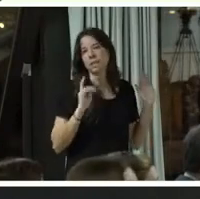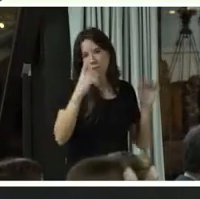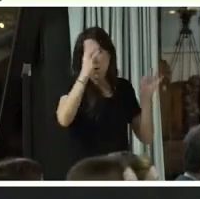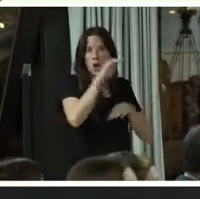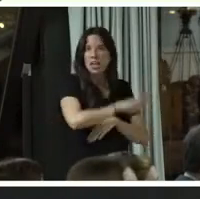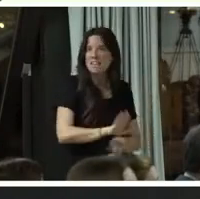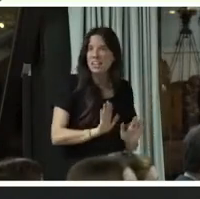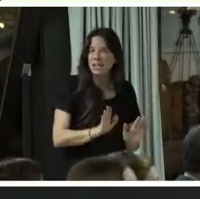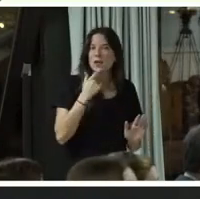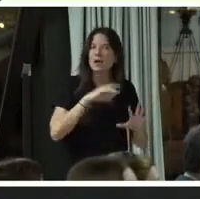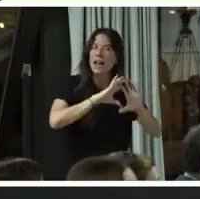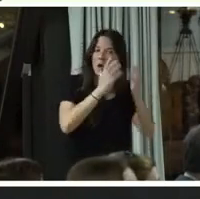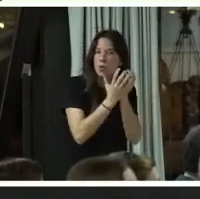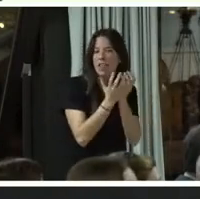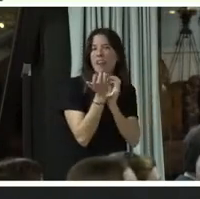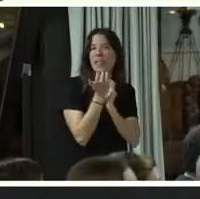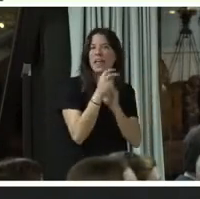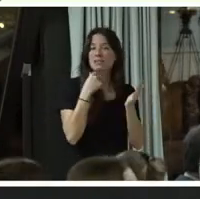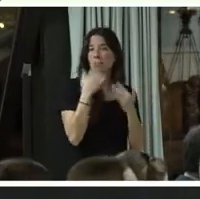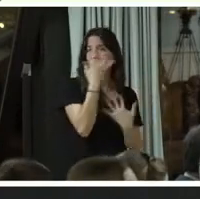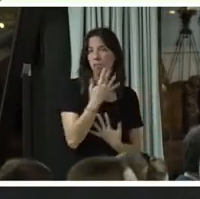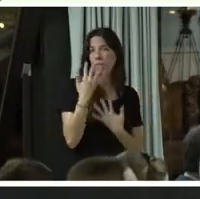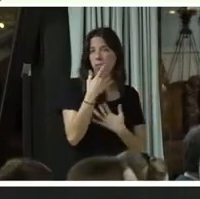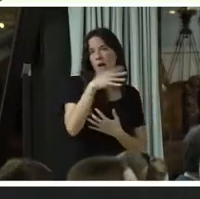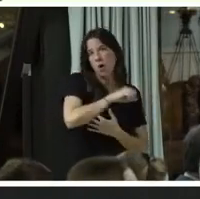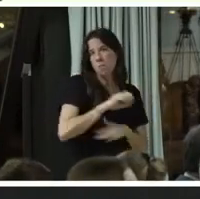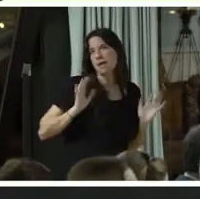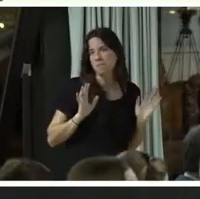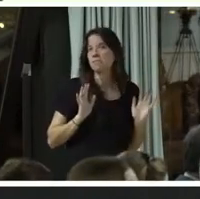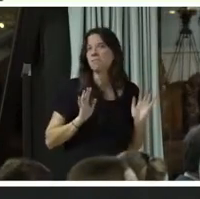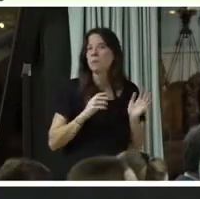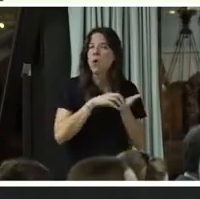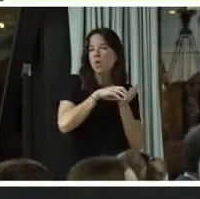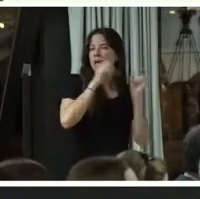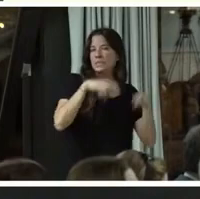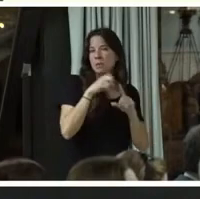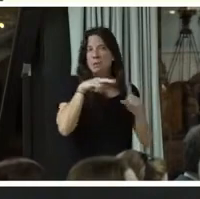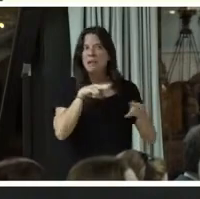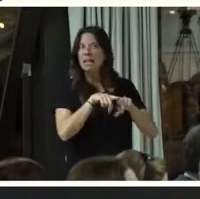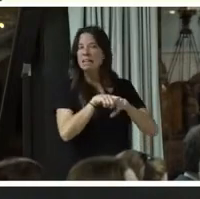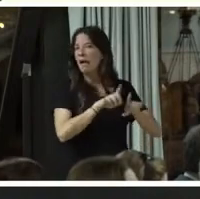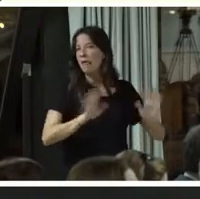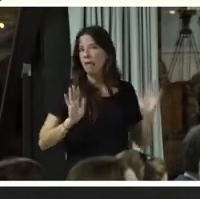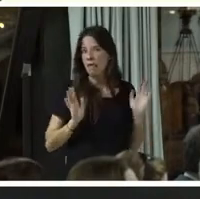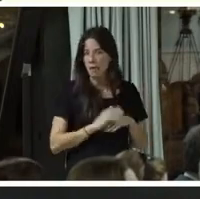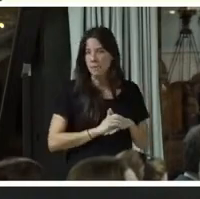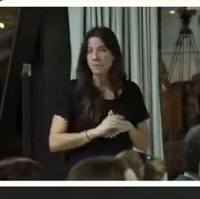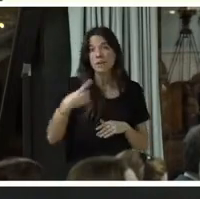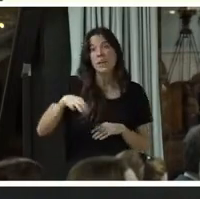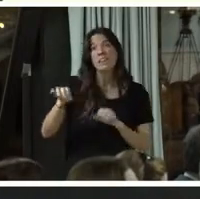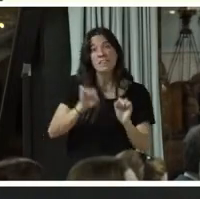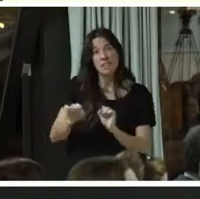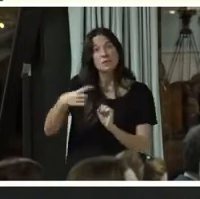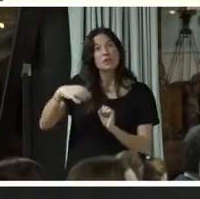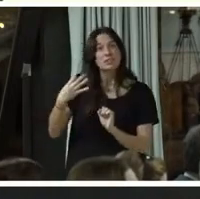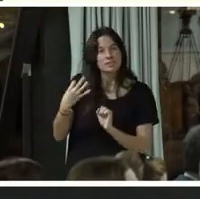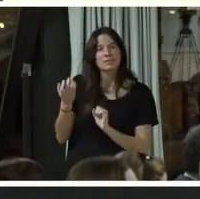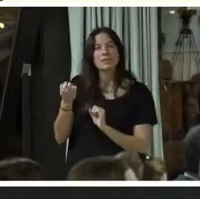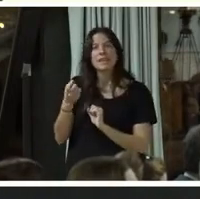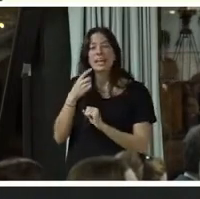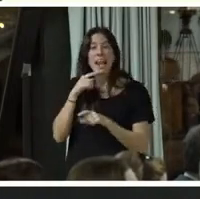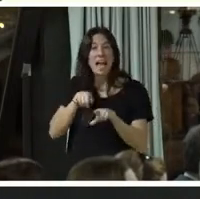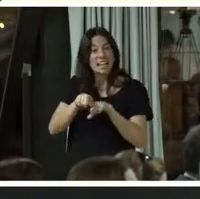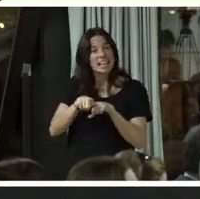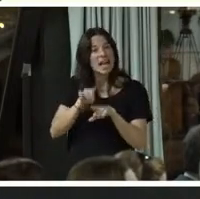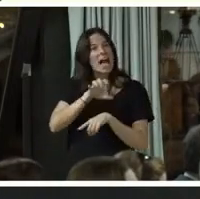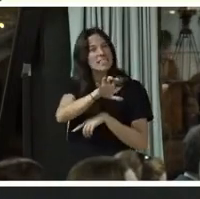que la comunidad internacional en muchas ocasiones de compra sin sin ninguna perspectiva crítica Y nosotros defendemos que la crítica al Estado de Israel